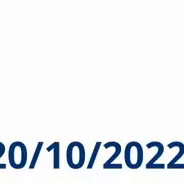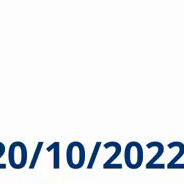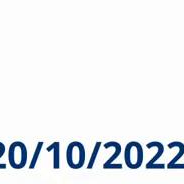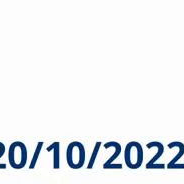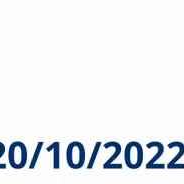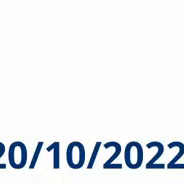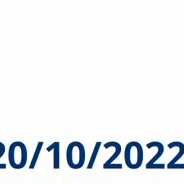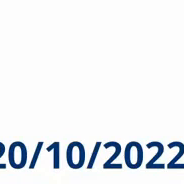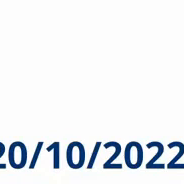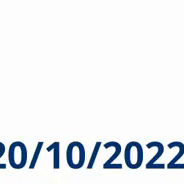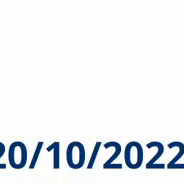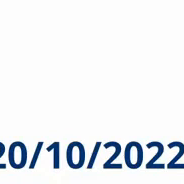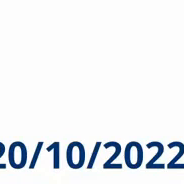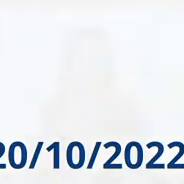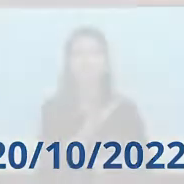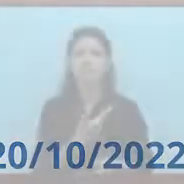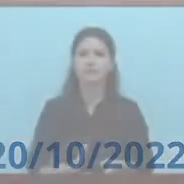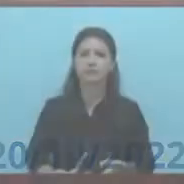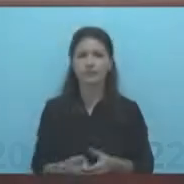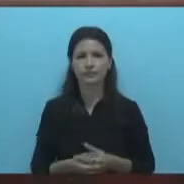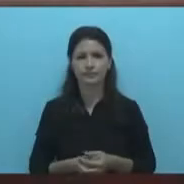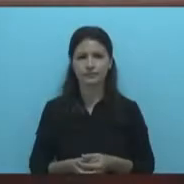Velavi. Gracias, señor presidente.